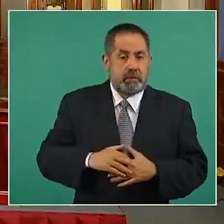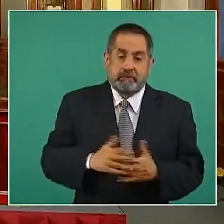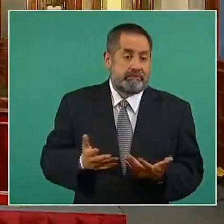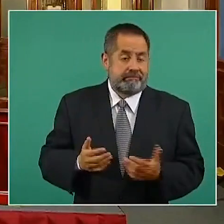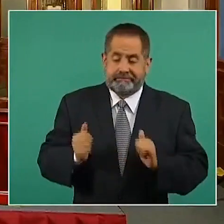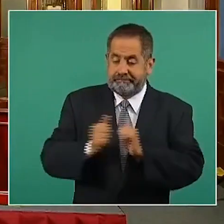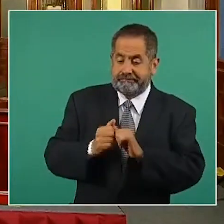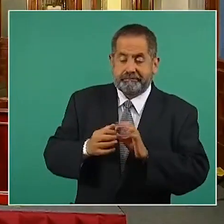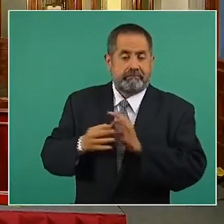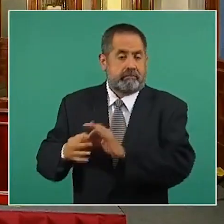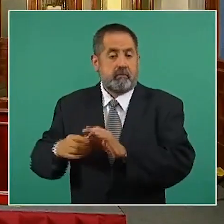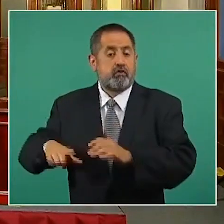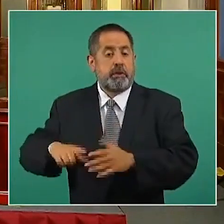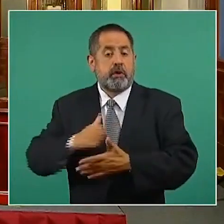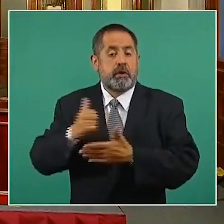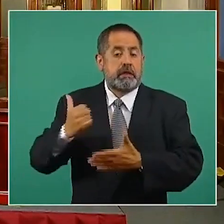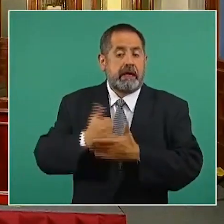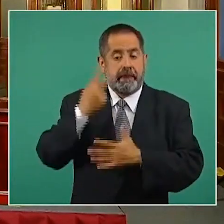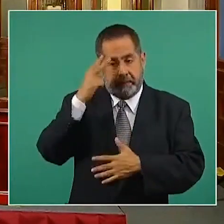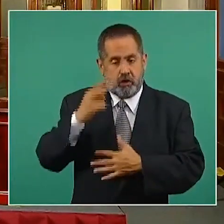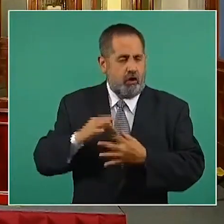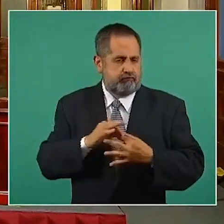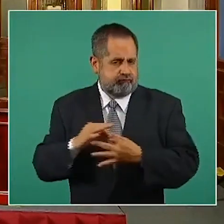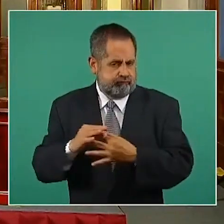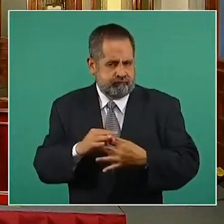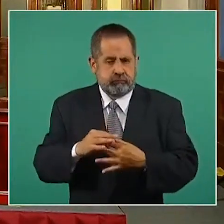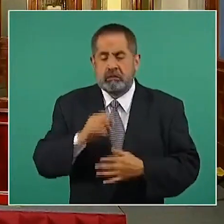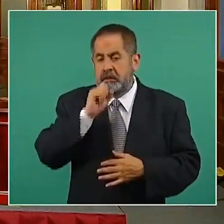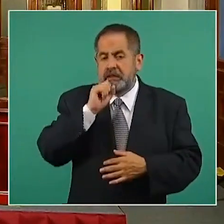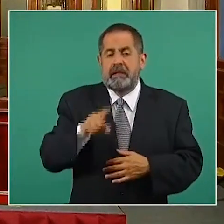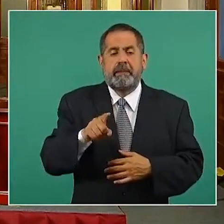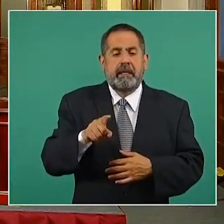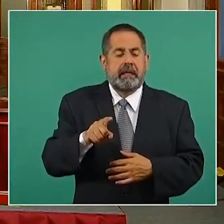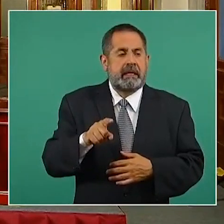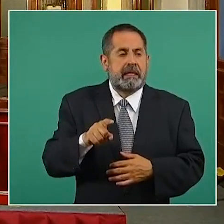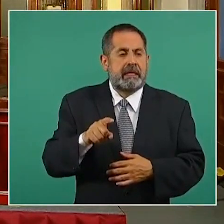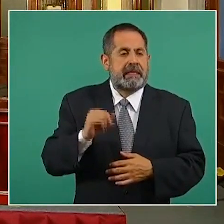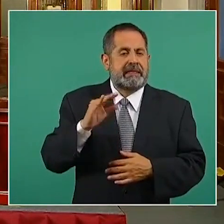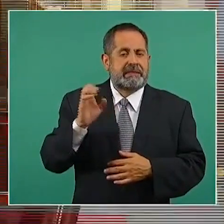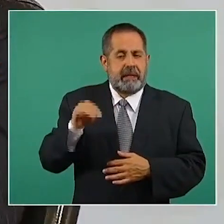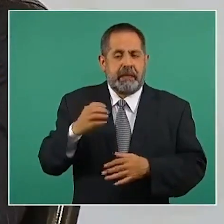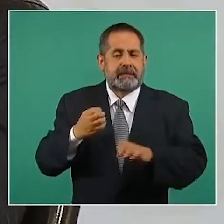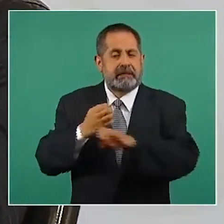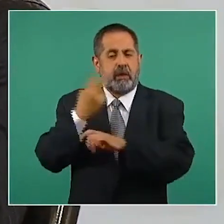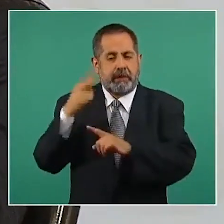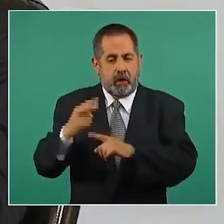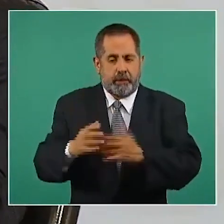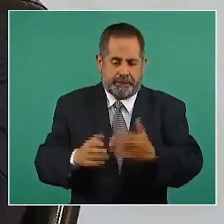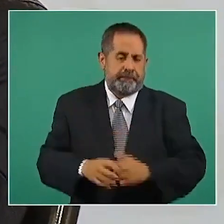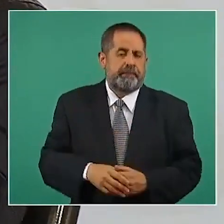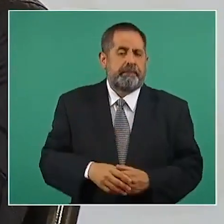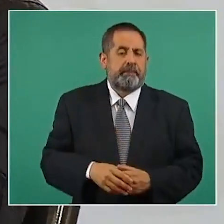colaboración directa con el Gobierno de Ciudad de México y con el ISEM del Estado de México. Siguiente,